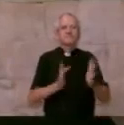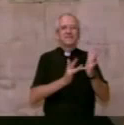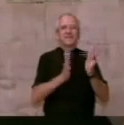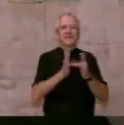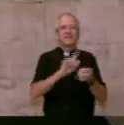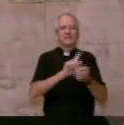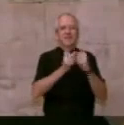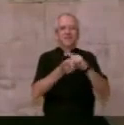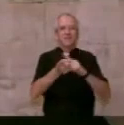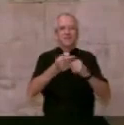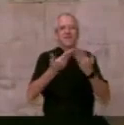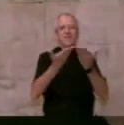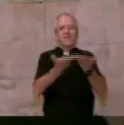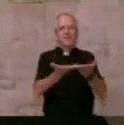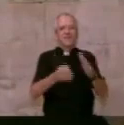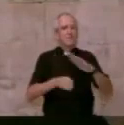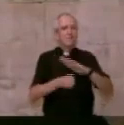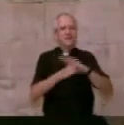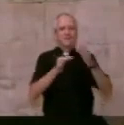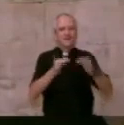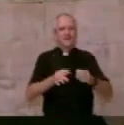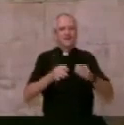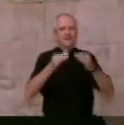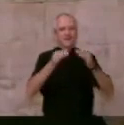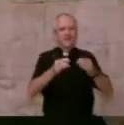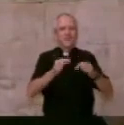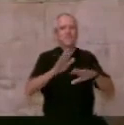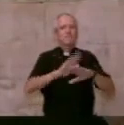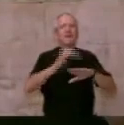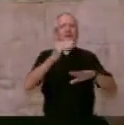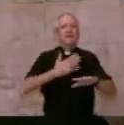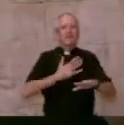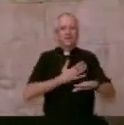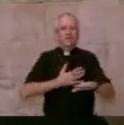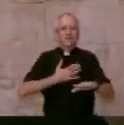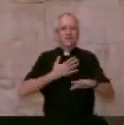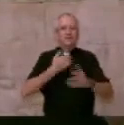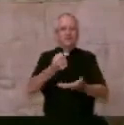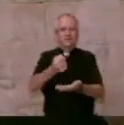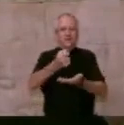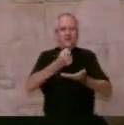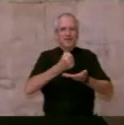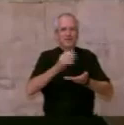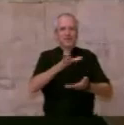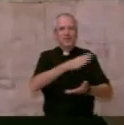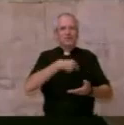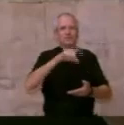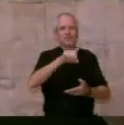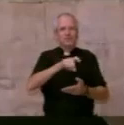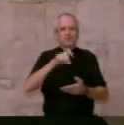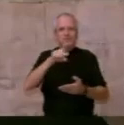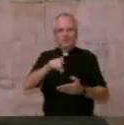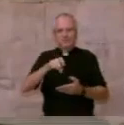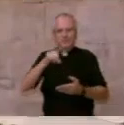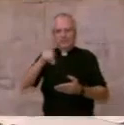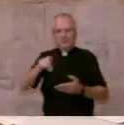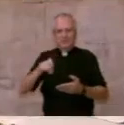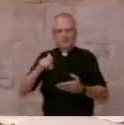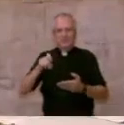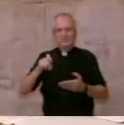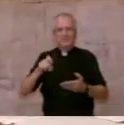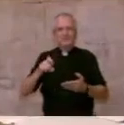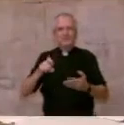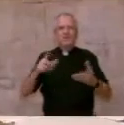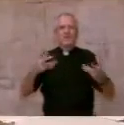Que Él nos transforme en ofrenda permanente, para que gocemos tu heredad junto con tus elegidos, con María la